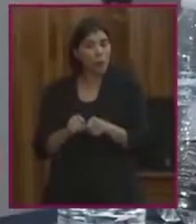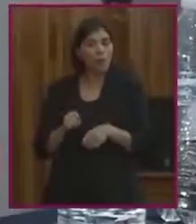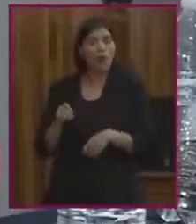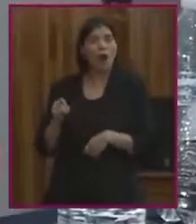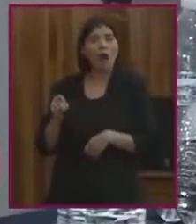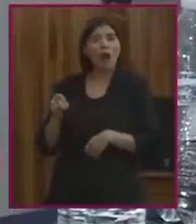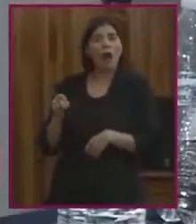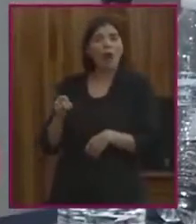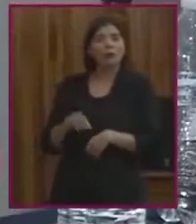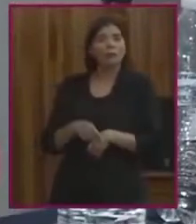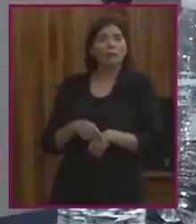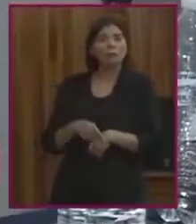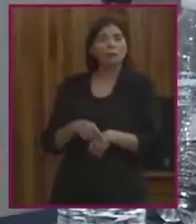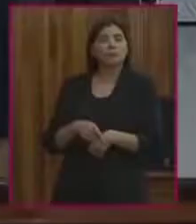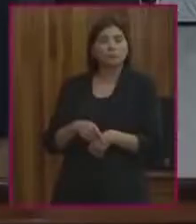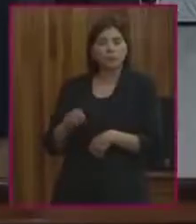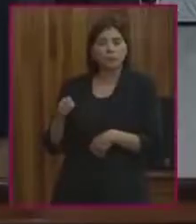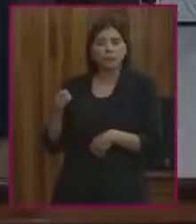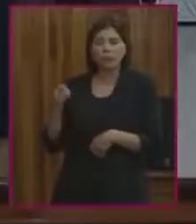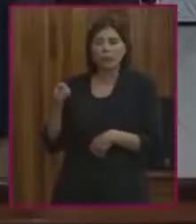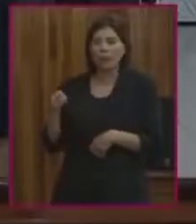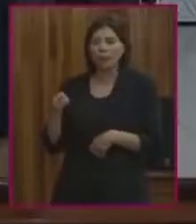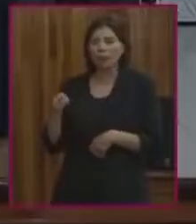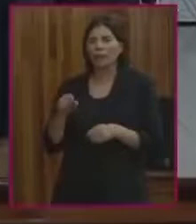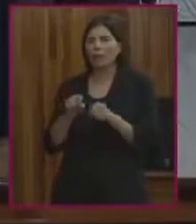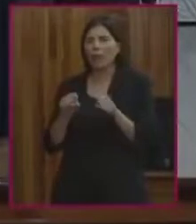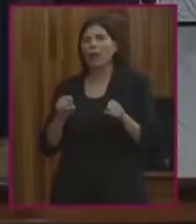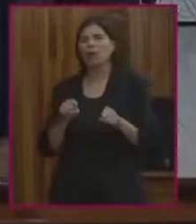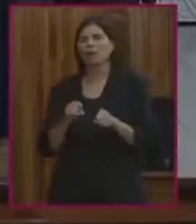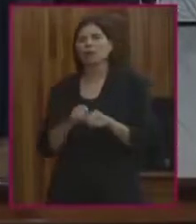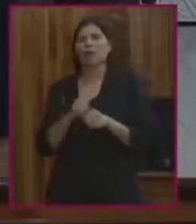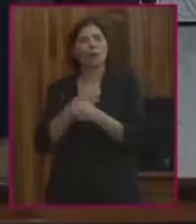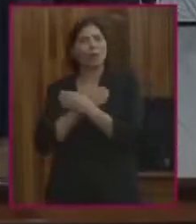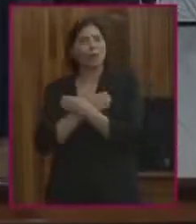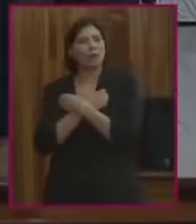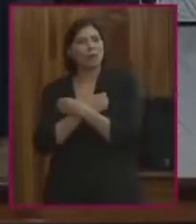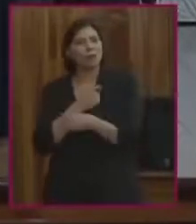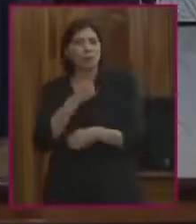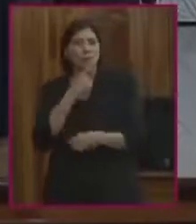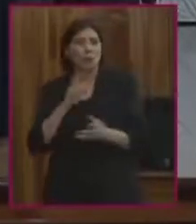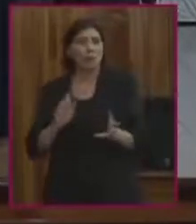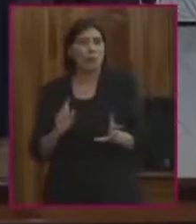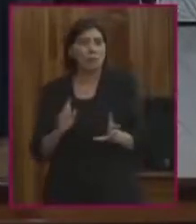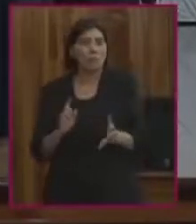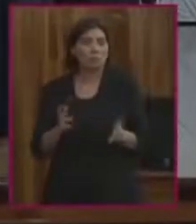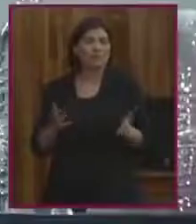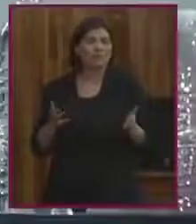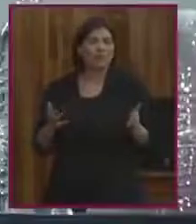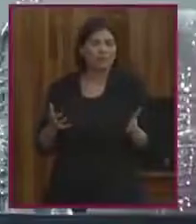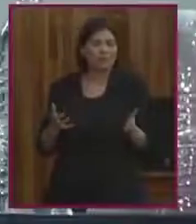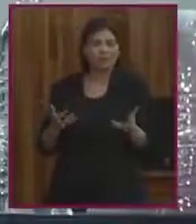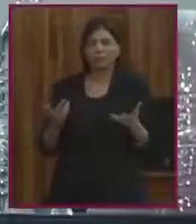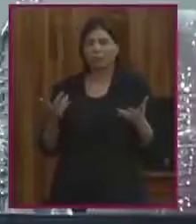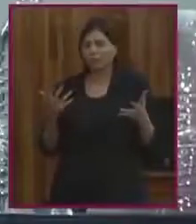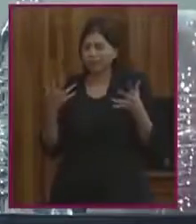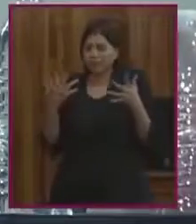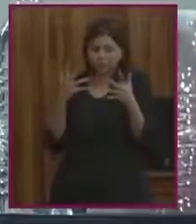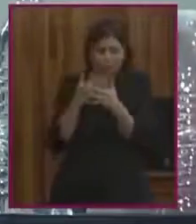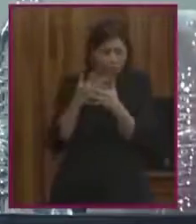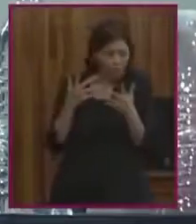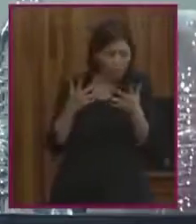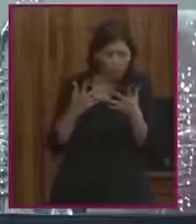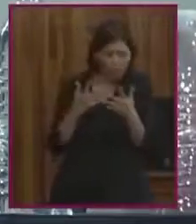educación inicial, tenemos el conflicto de que hay niños que nos caen mal Y entonces, si yo no entiendo